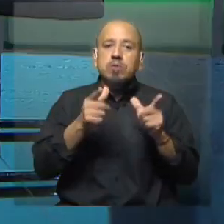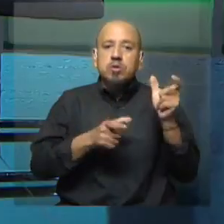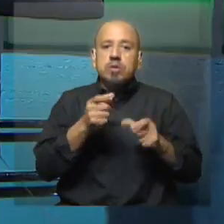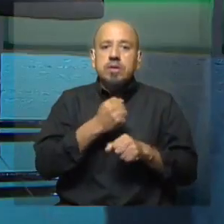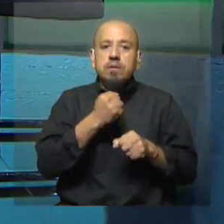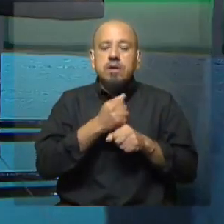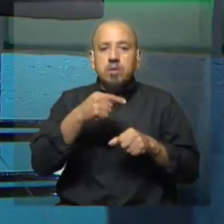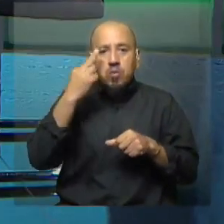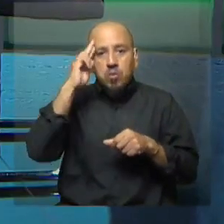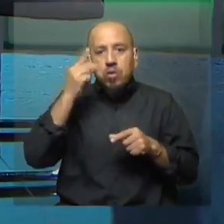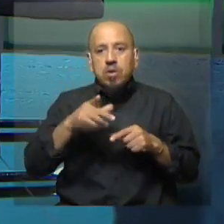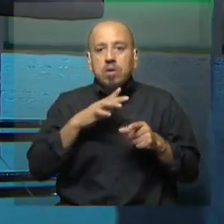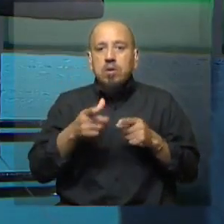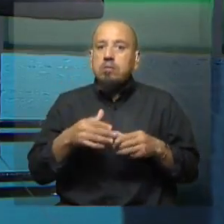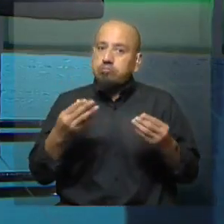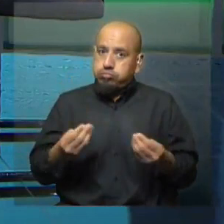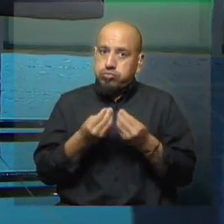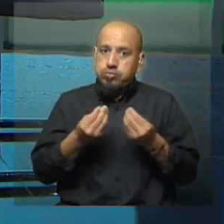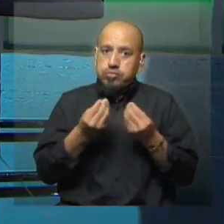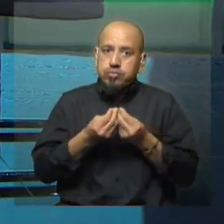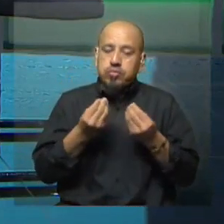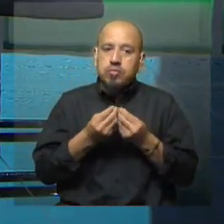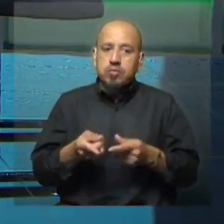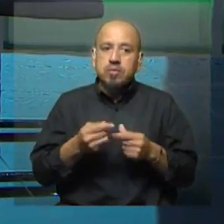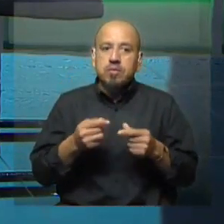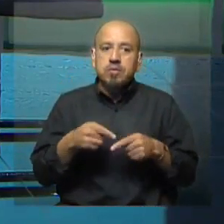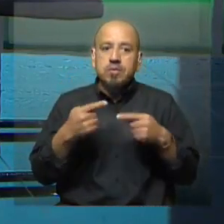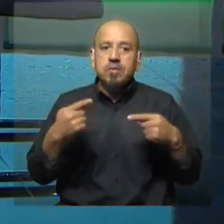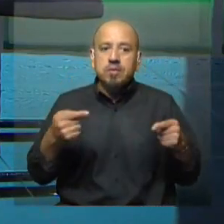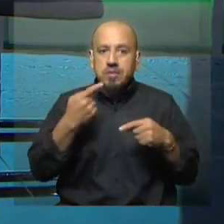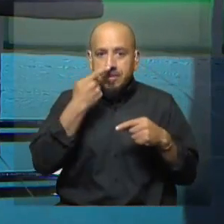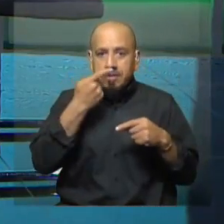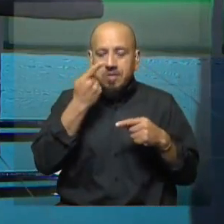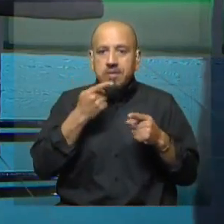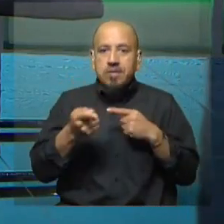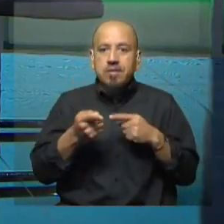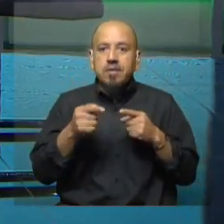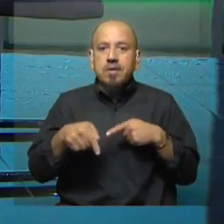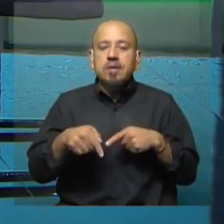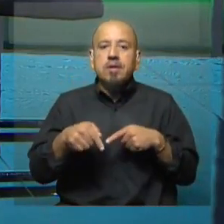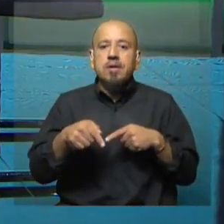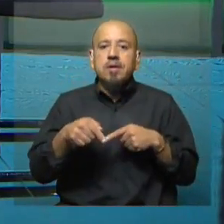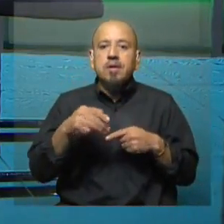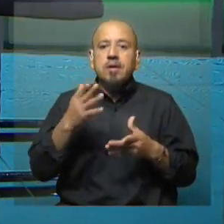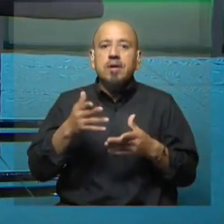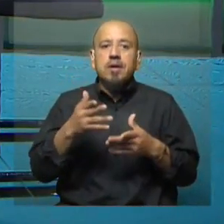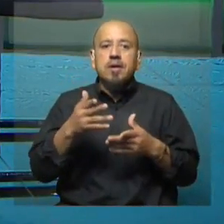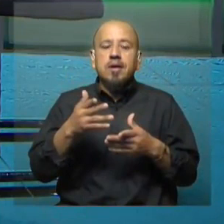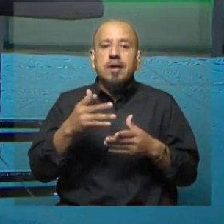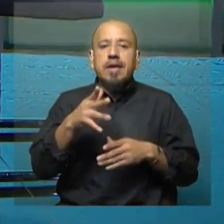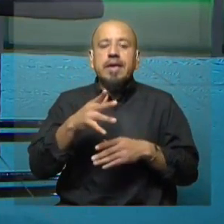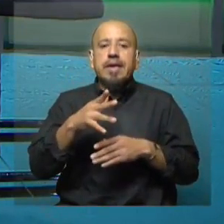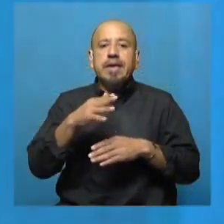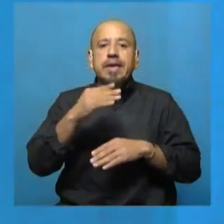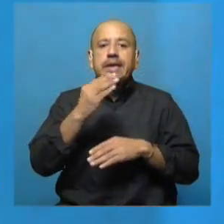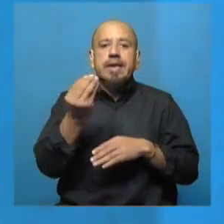también venir bastante cosas interesantes no esta esta última por ejemplo que madura china quemadura china